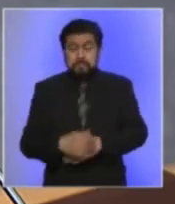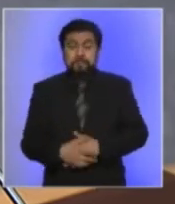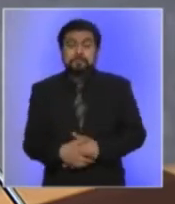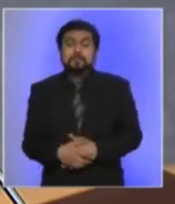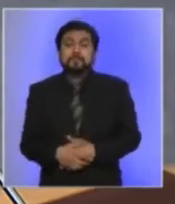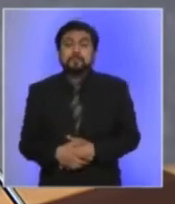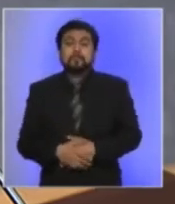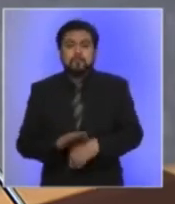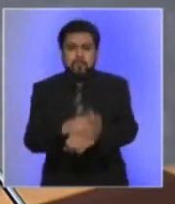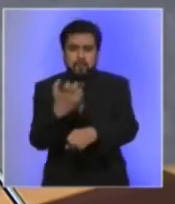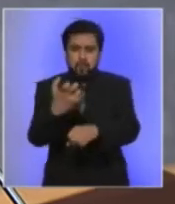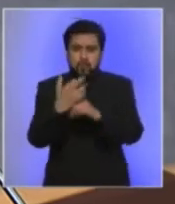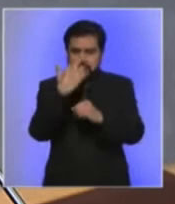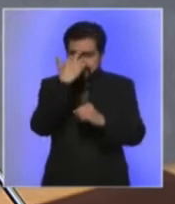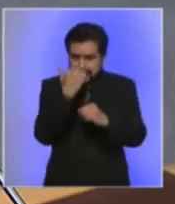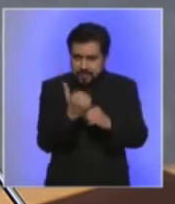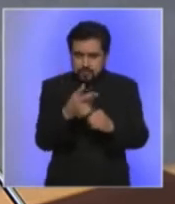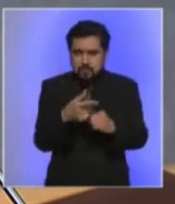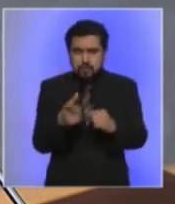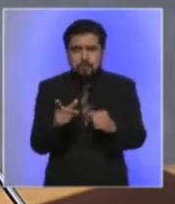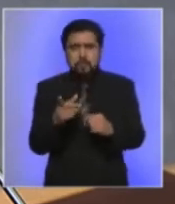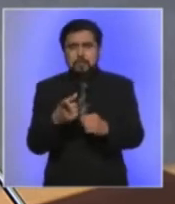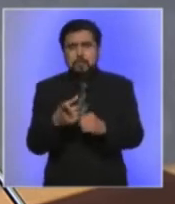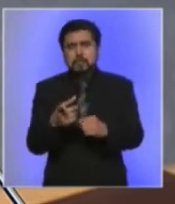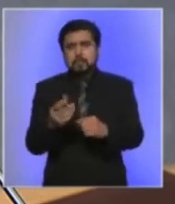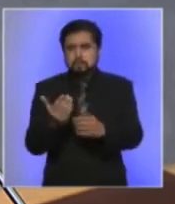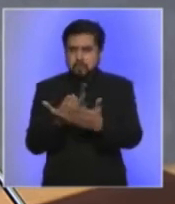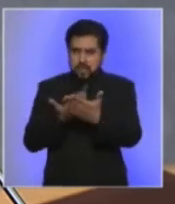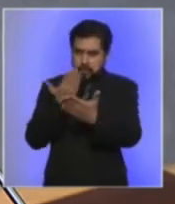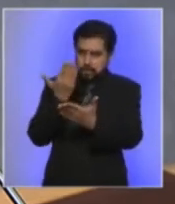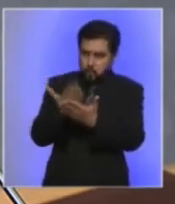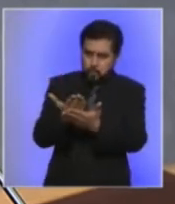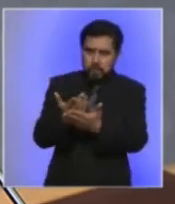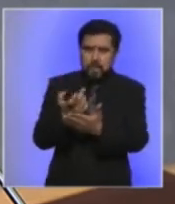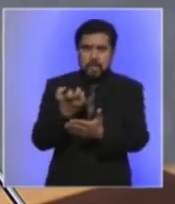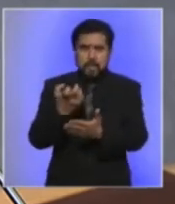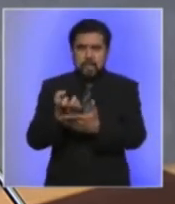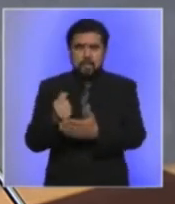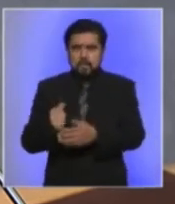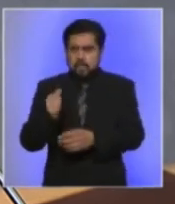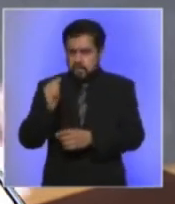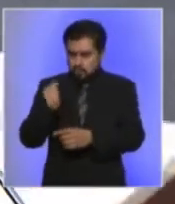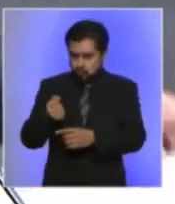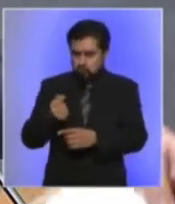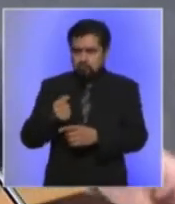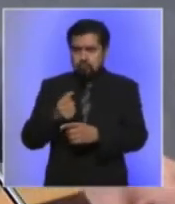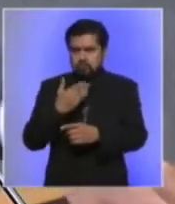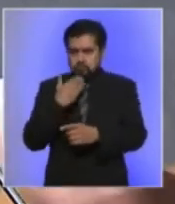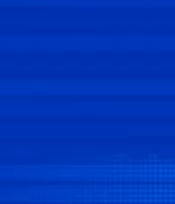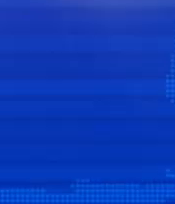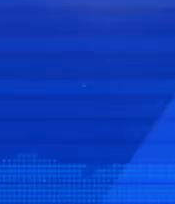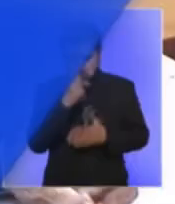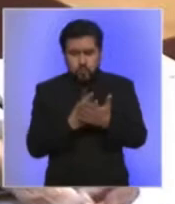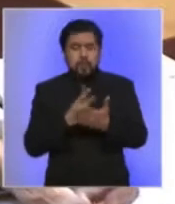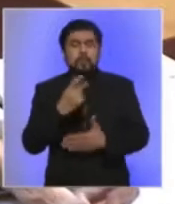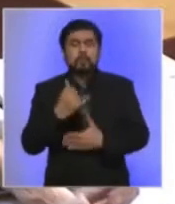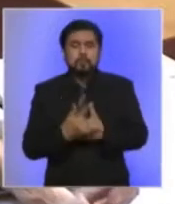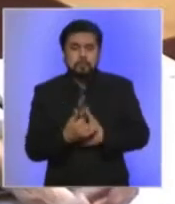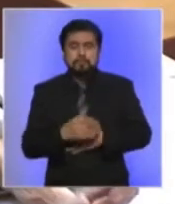actora portales consideraciones es que se propone confirmar el acuerdo de designación controvertido